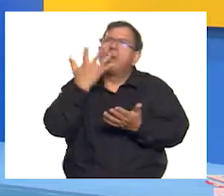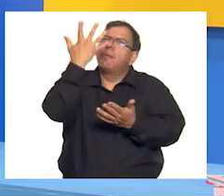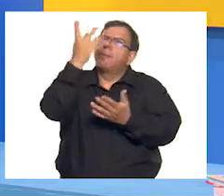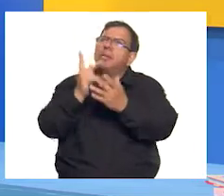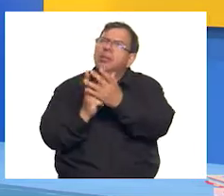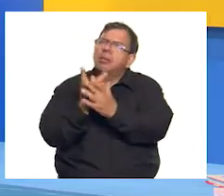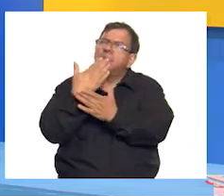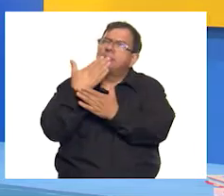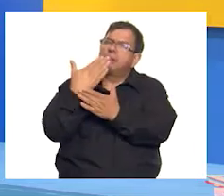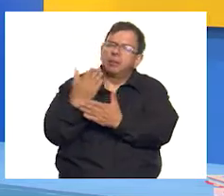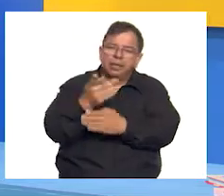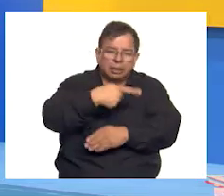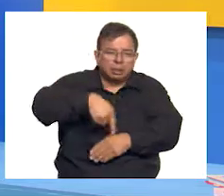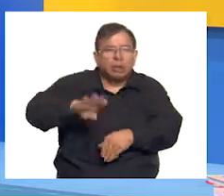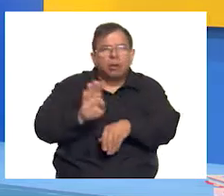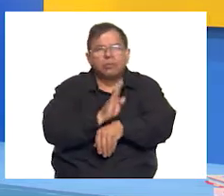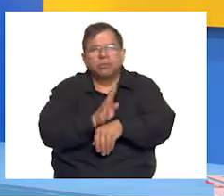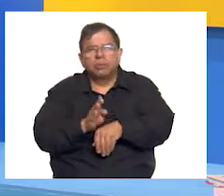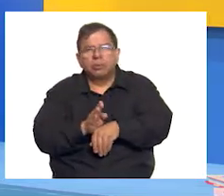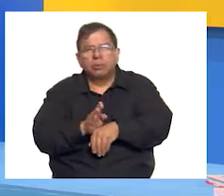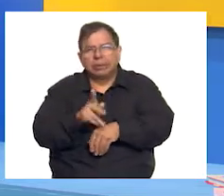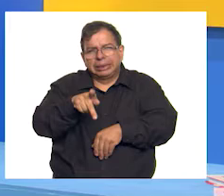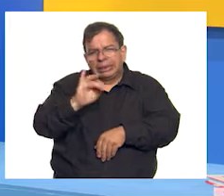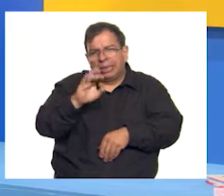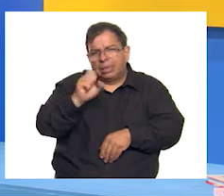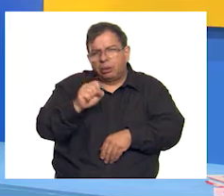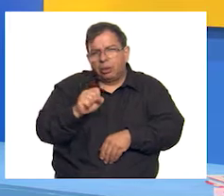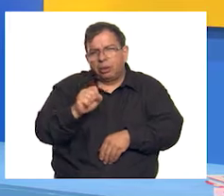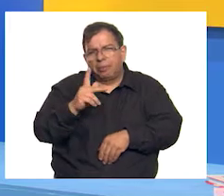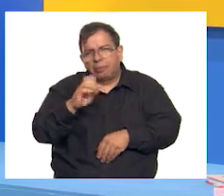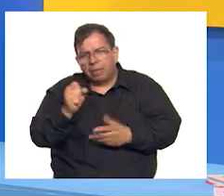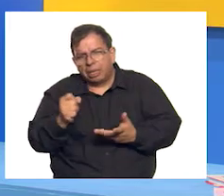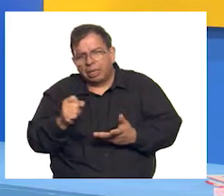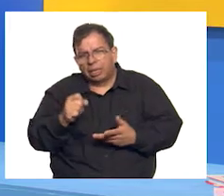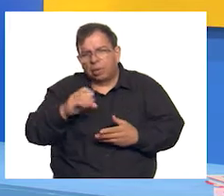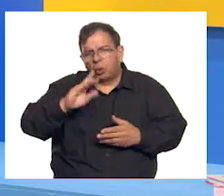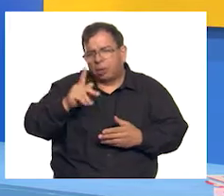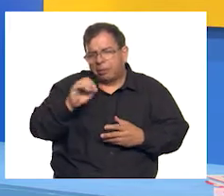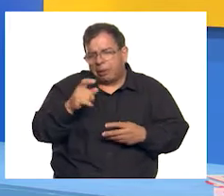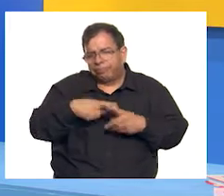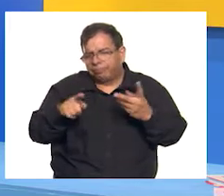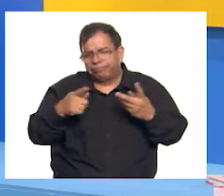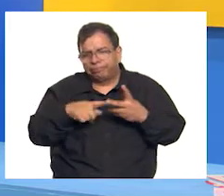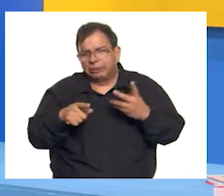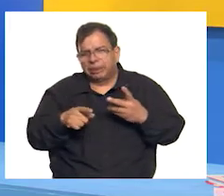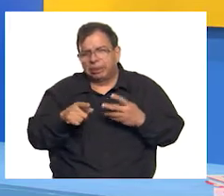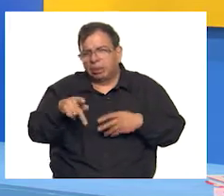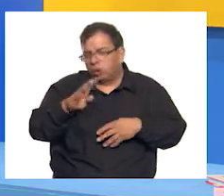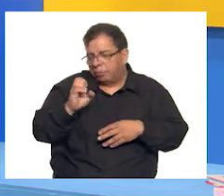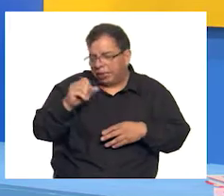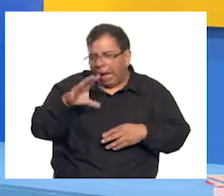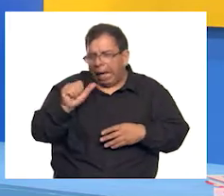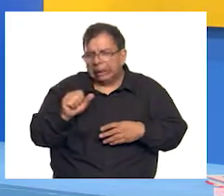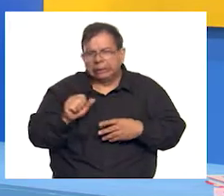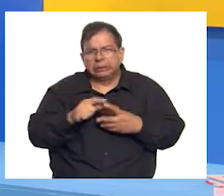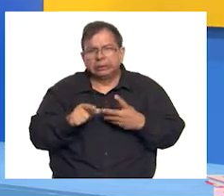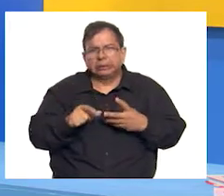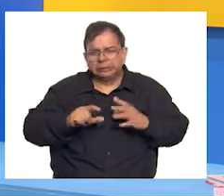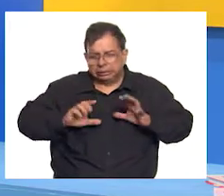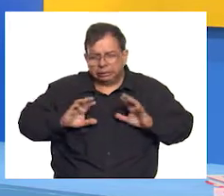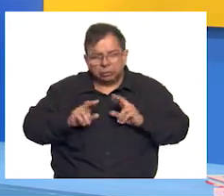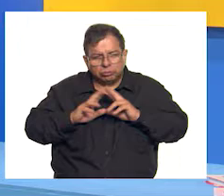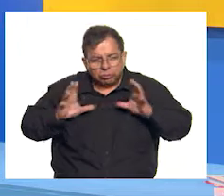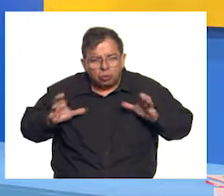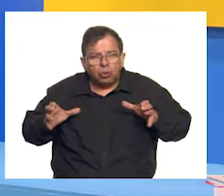y bienestar para todos. Quiligua, Paipai, Cucapá, cual y cumiay, todos juntos